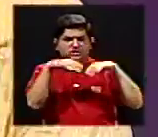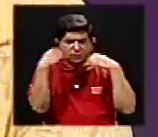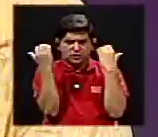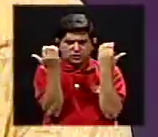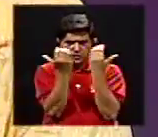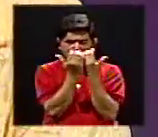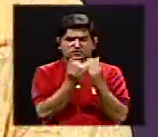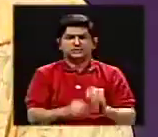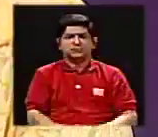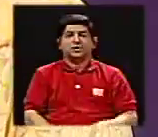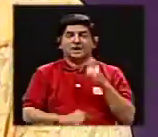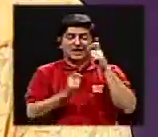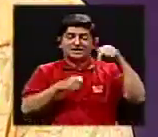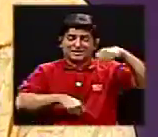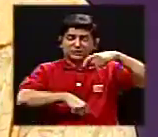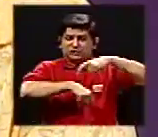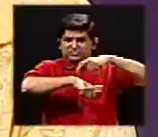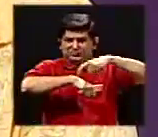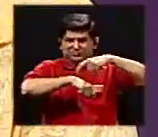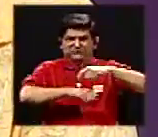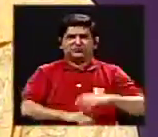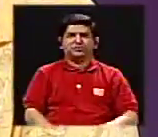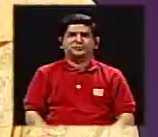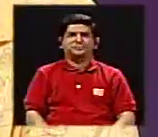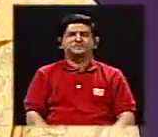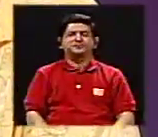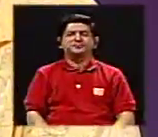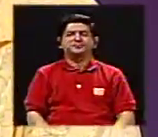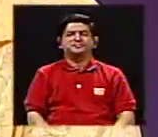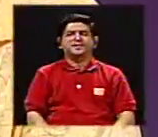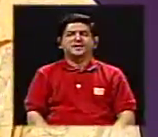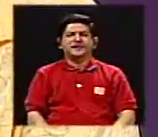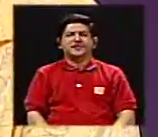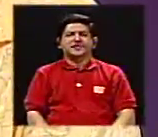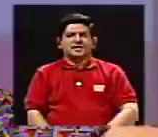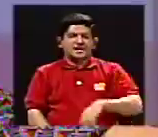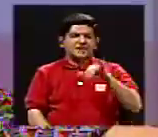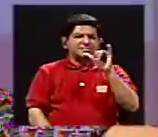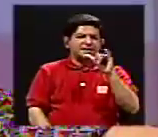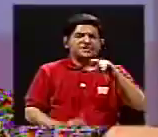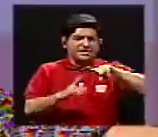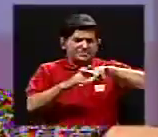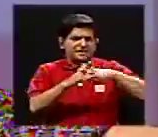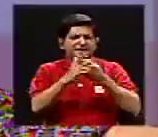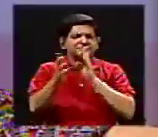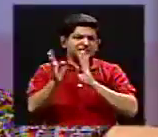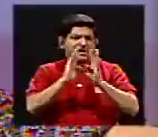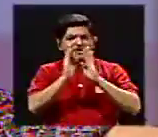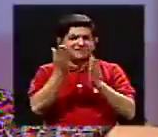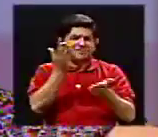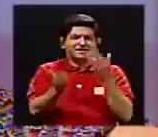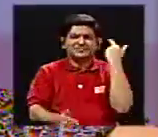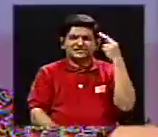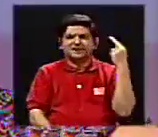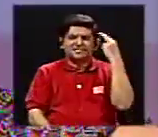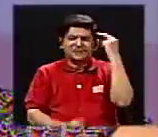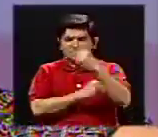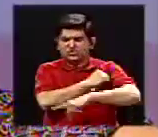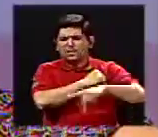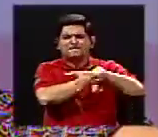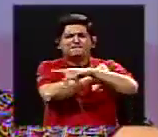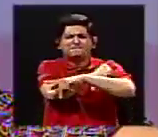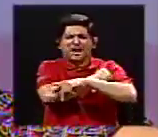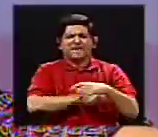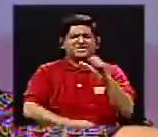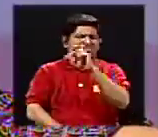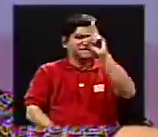comisión justo en estos días. Entonces, Yamilet, para empezar, conversemos un poquito de por qué este país, por qué